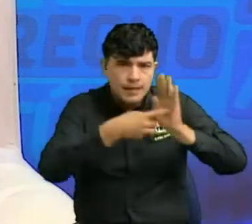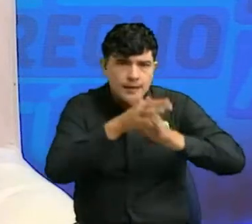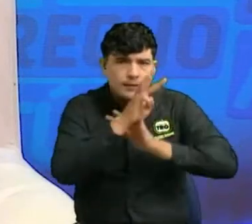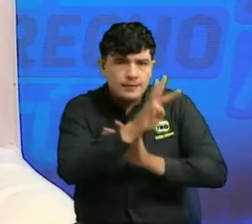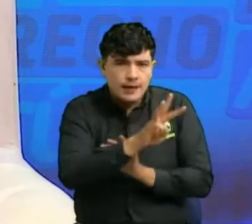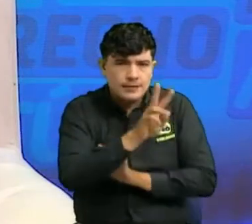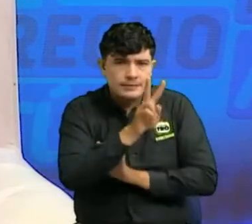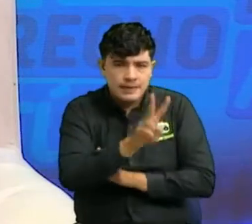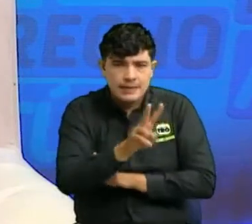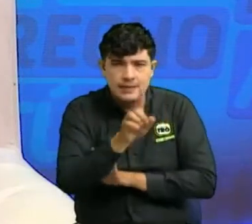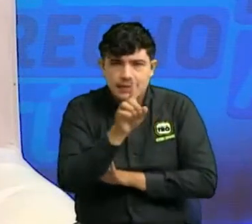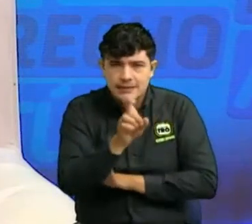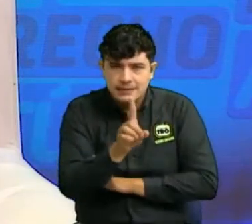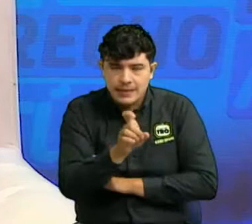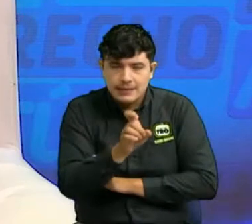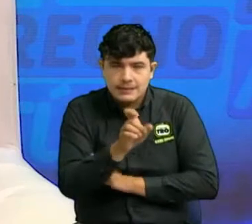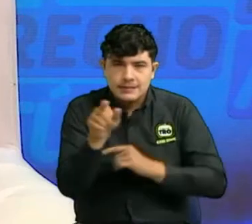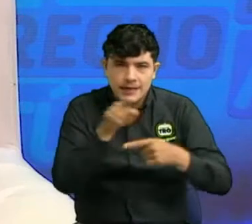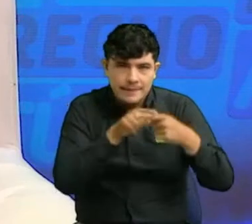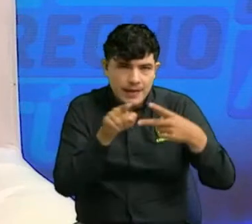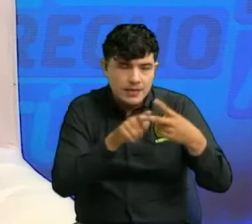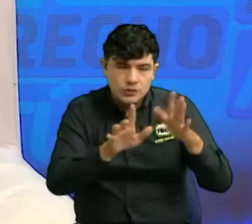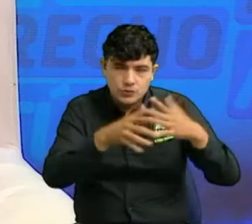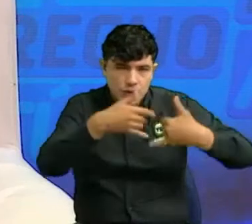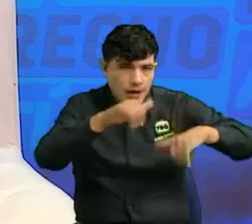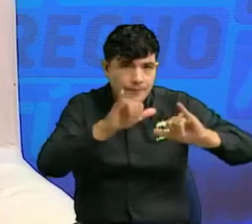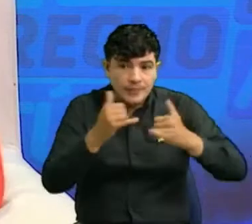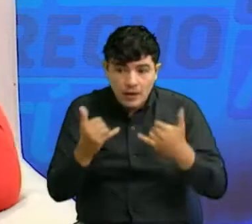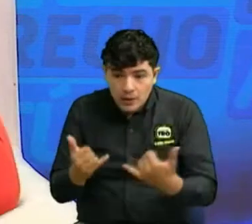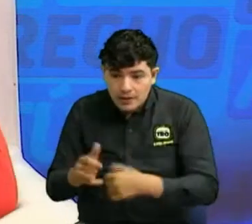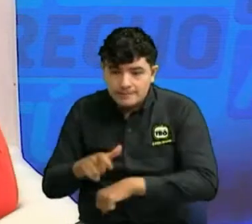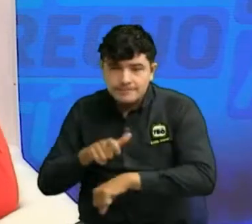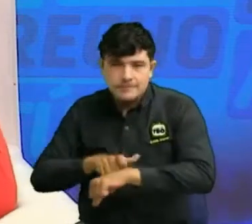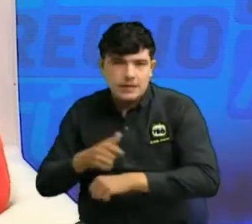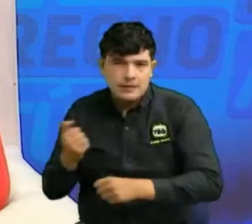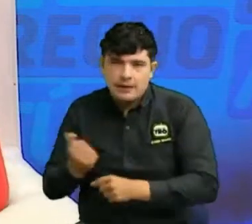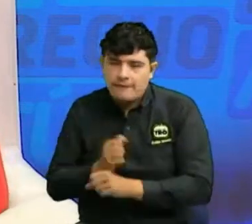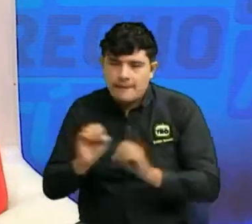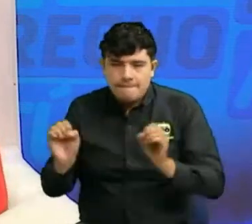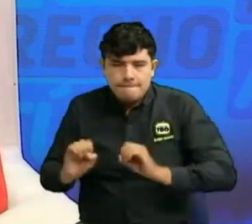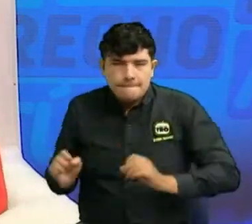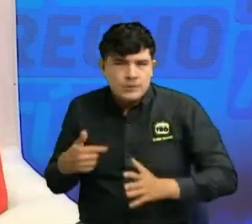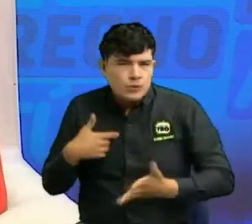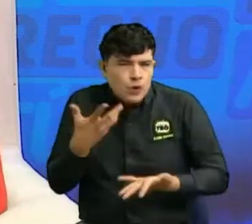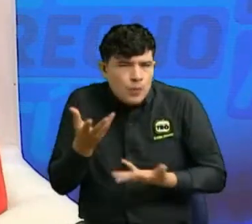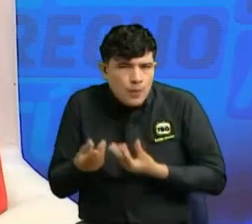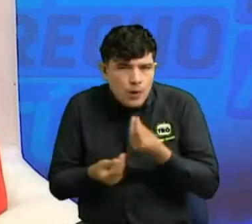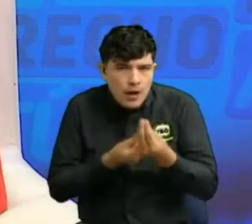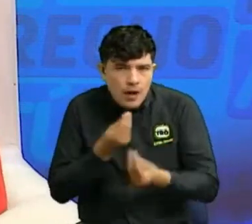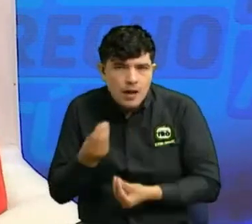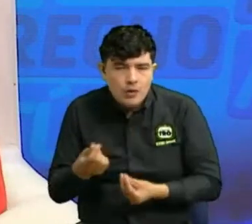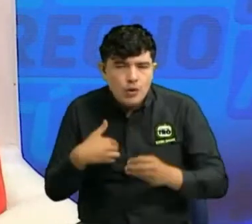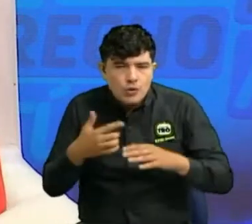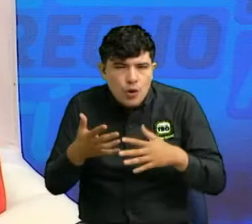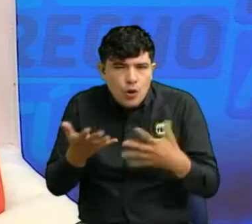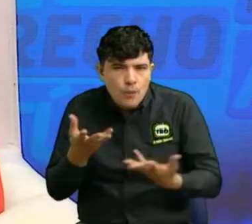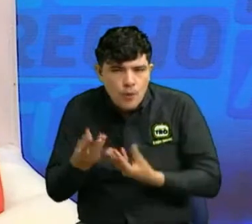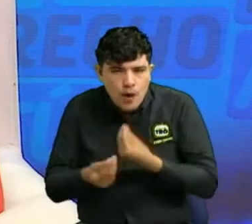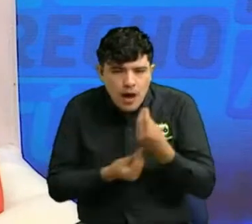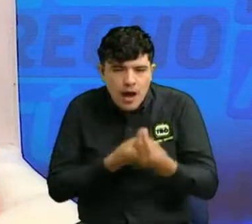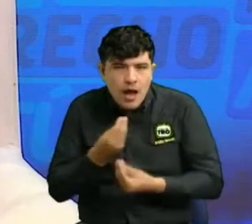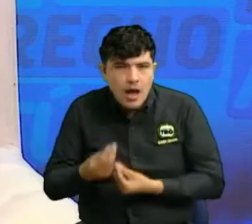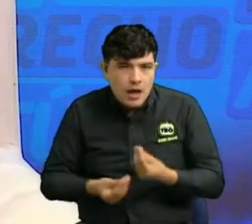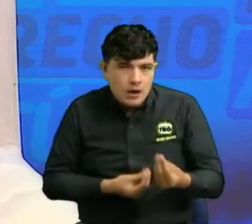semanas .86. En ese momento estoy desempleado. ¿Qué debo hacer para yo, digamos,